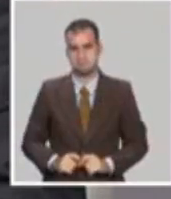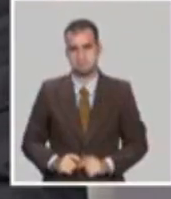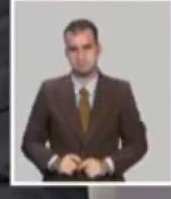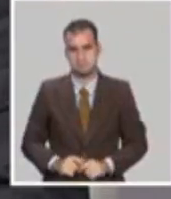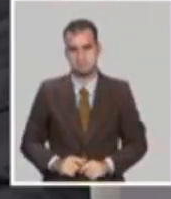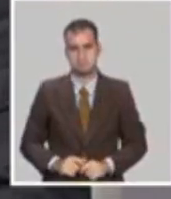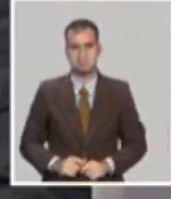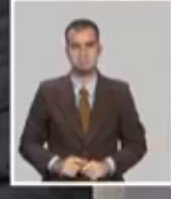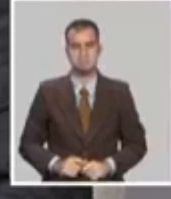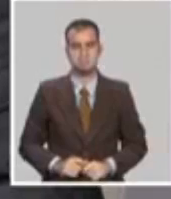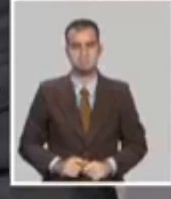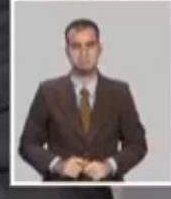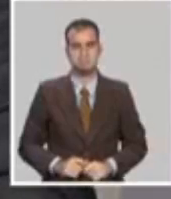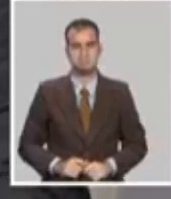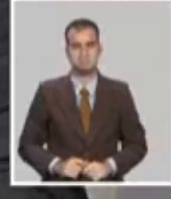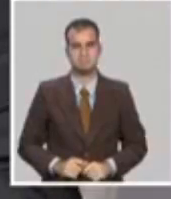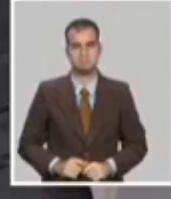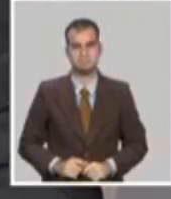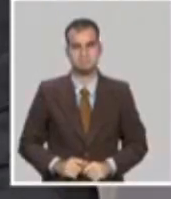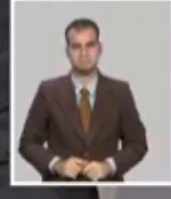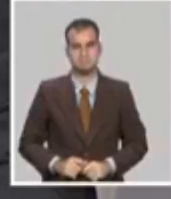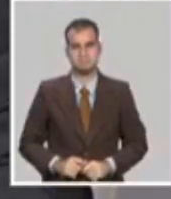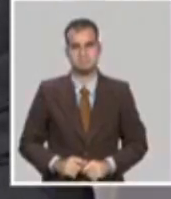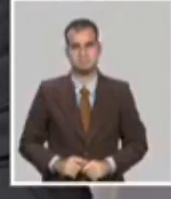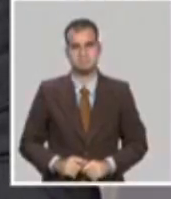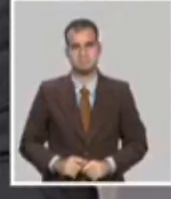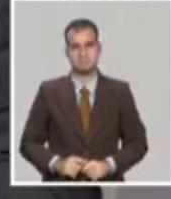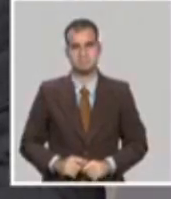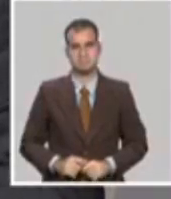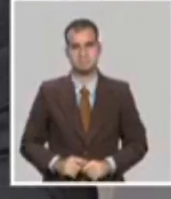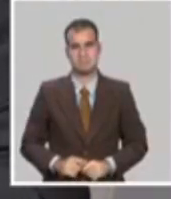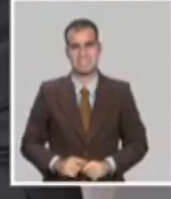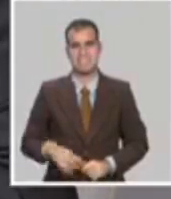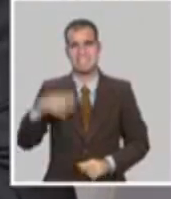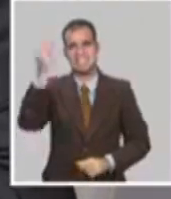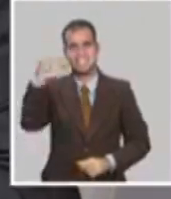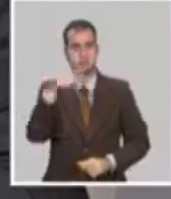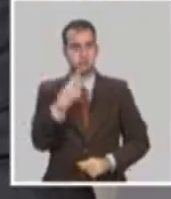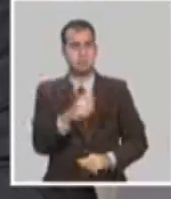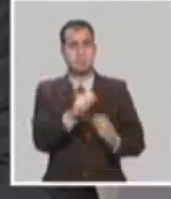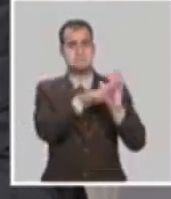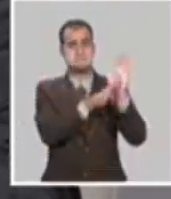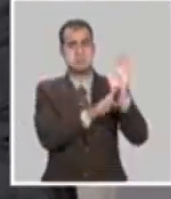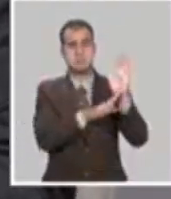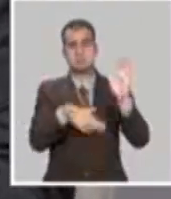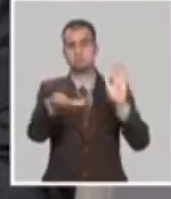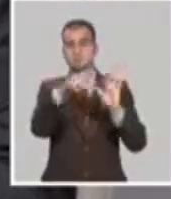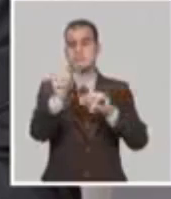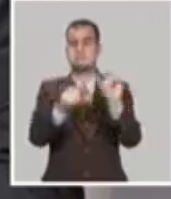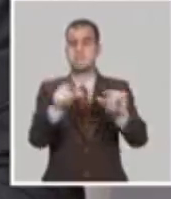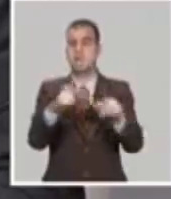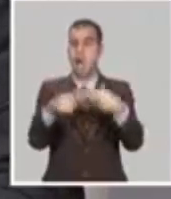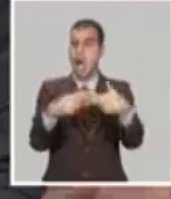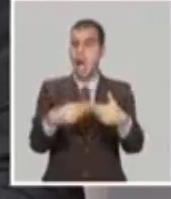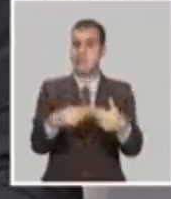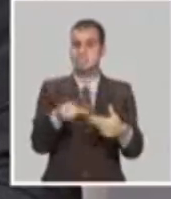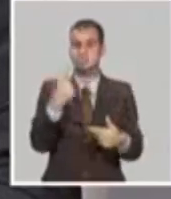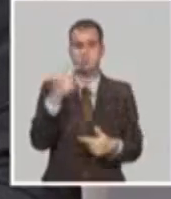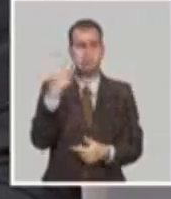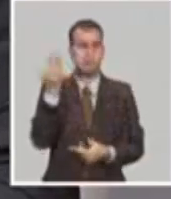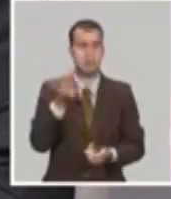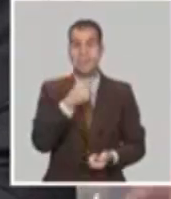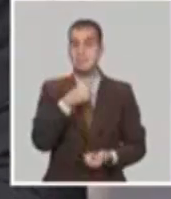estamos haciendo. No se puede desmontar ninguna de las medidas que las personas están tomando. Nadie, porque se haya